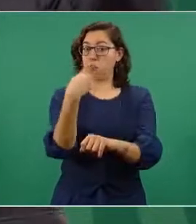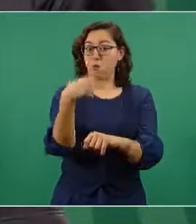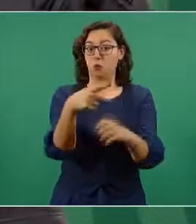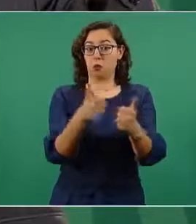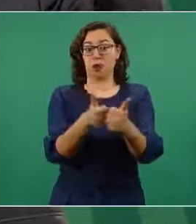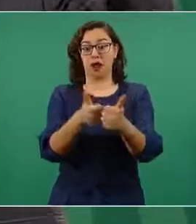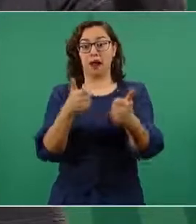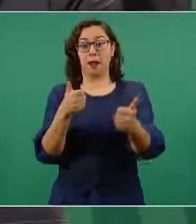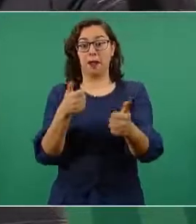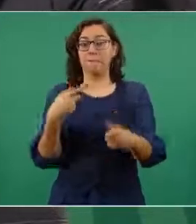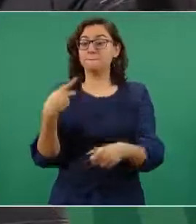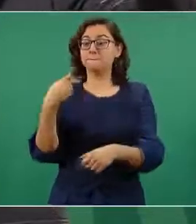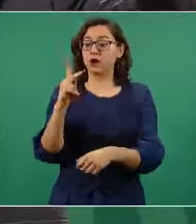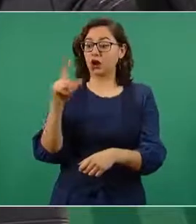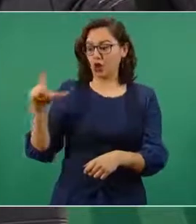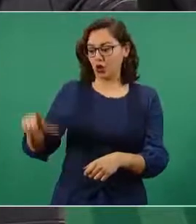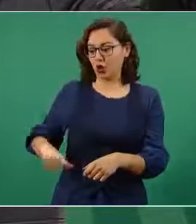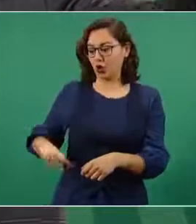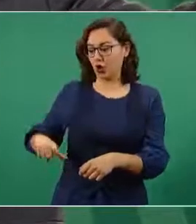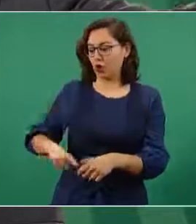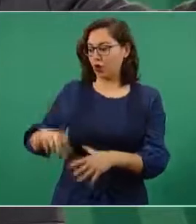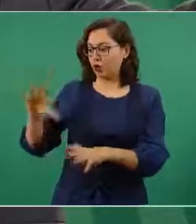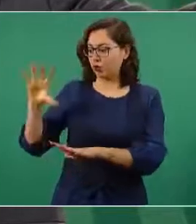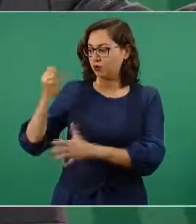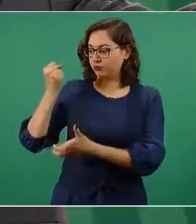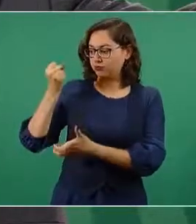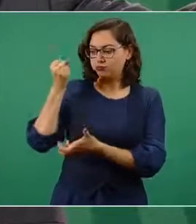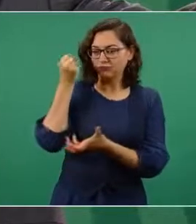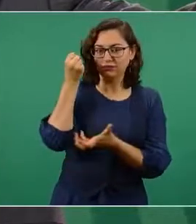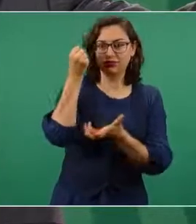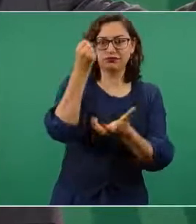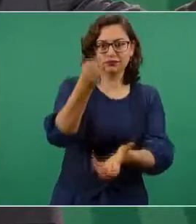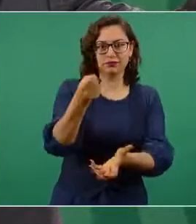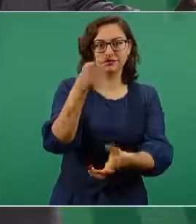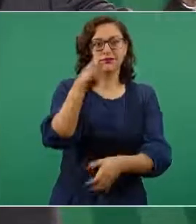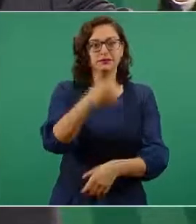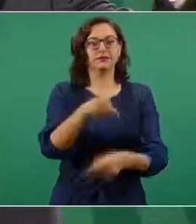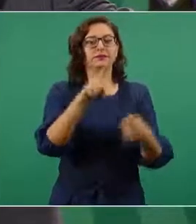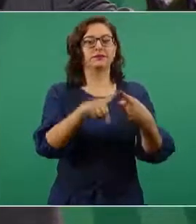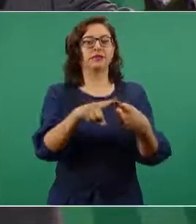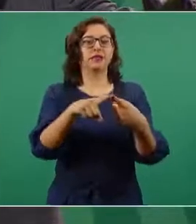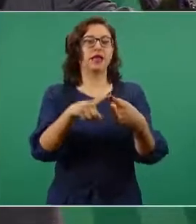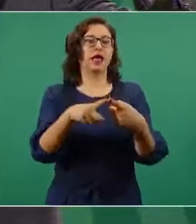como la transparencia, como la de la competencia